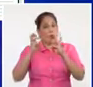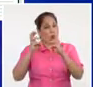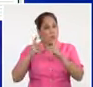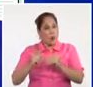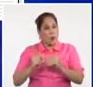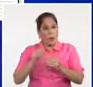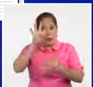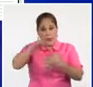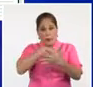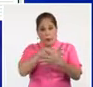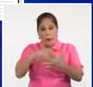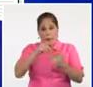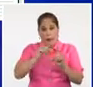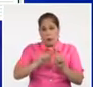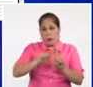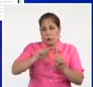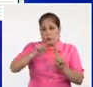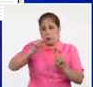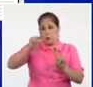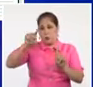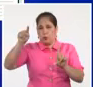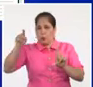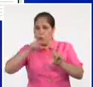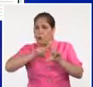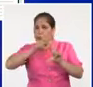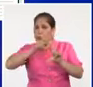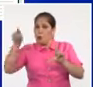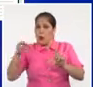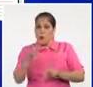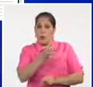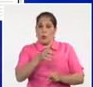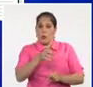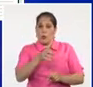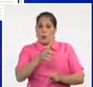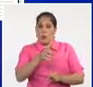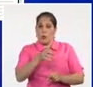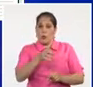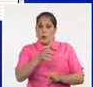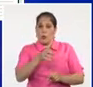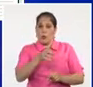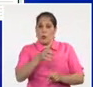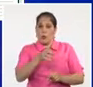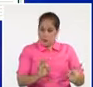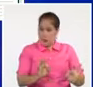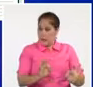todo. Solamente el municipio especial Isla de la Juventud